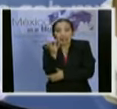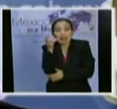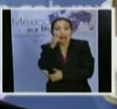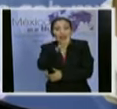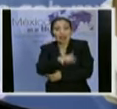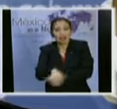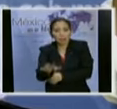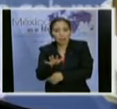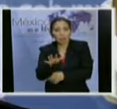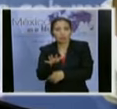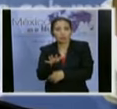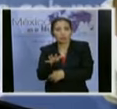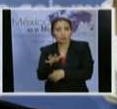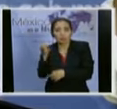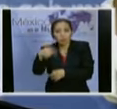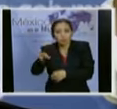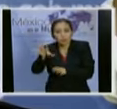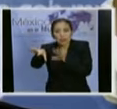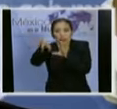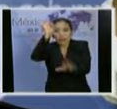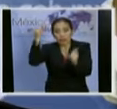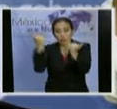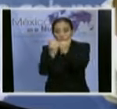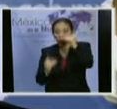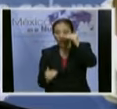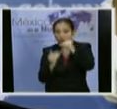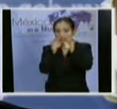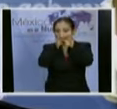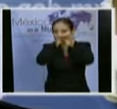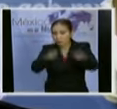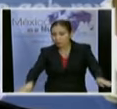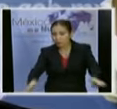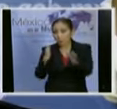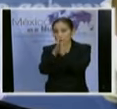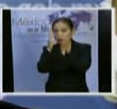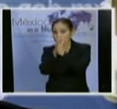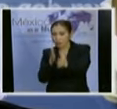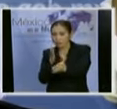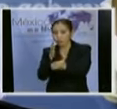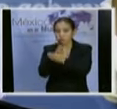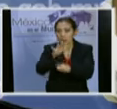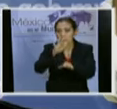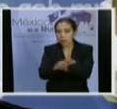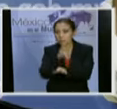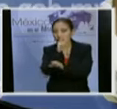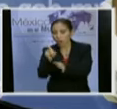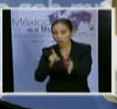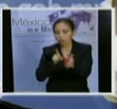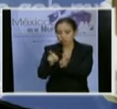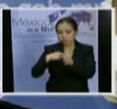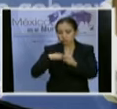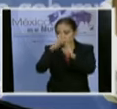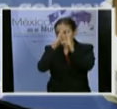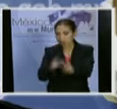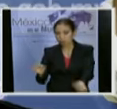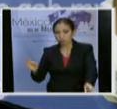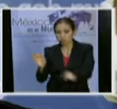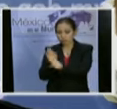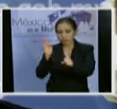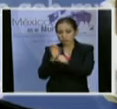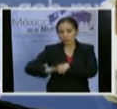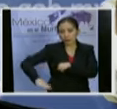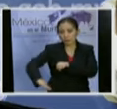en busca de mayor igualdad y equidad, mayor participación, más y mejores derechos y niveles de protección